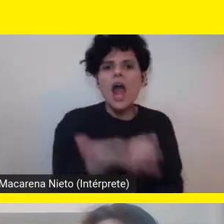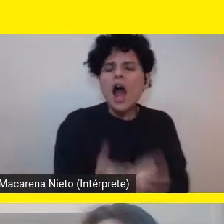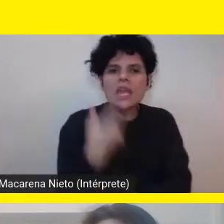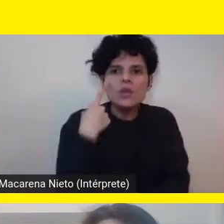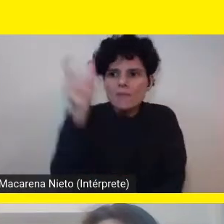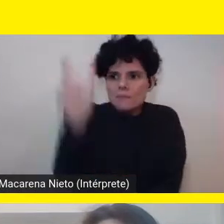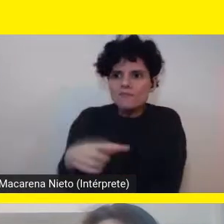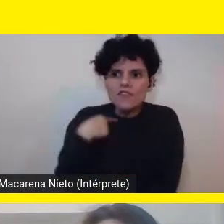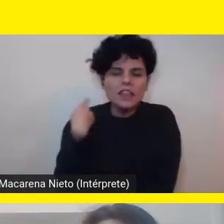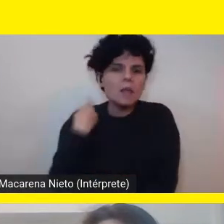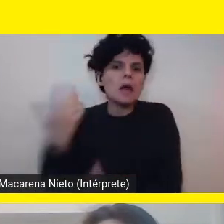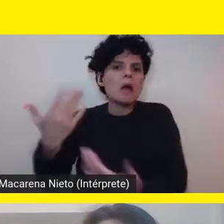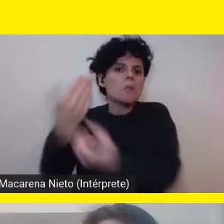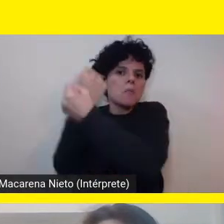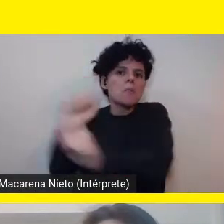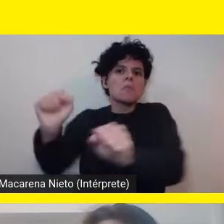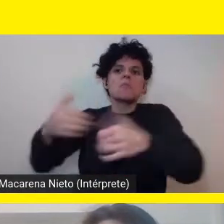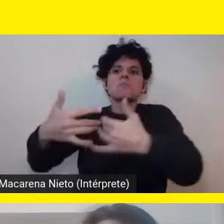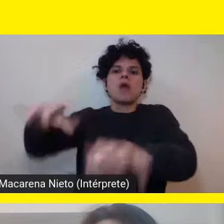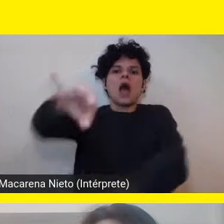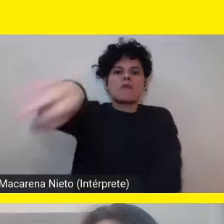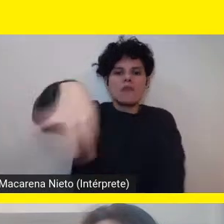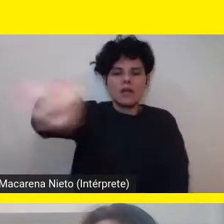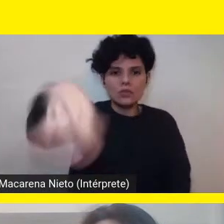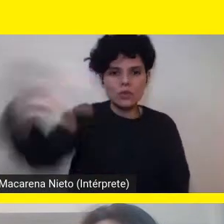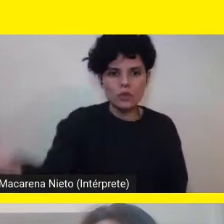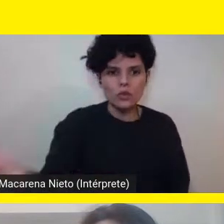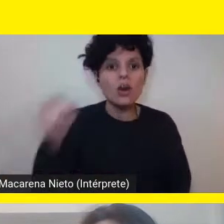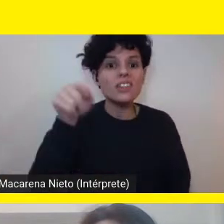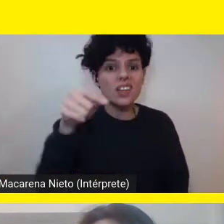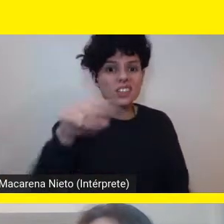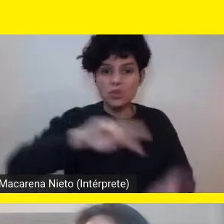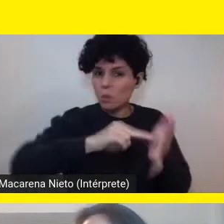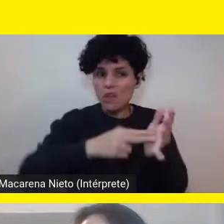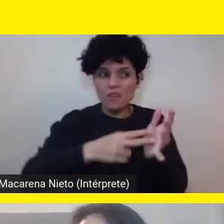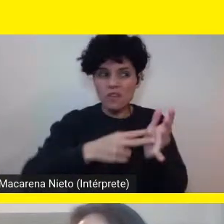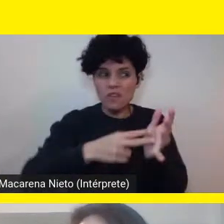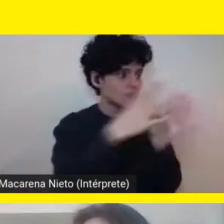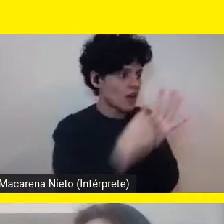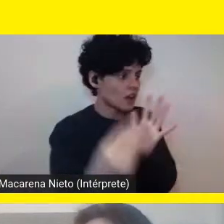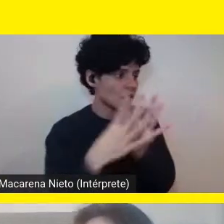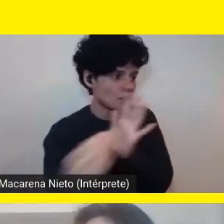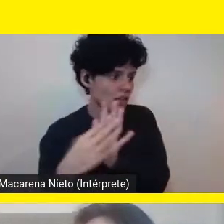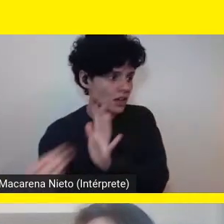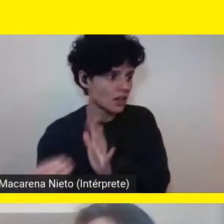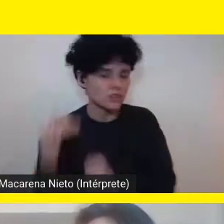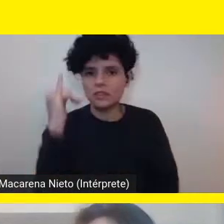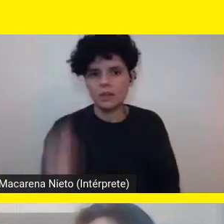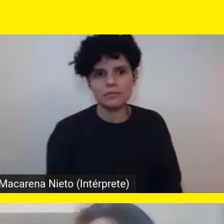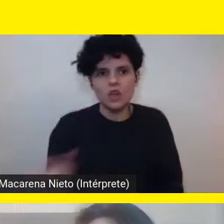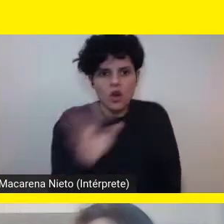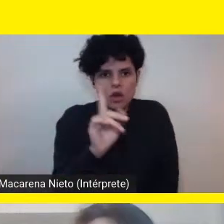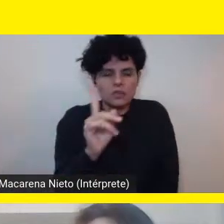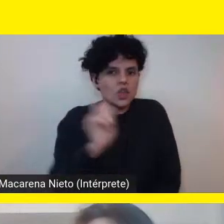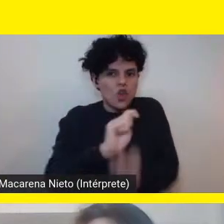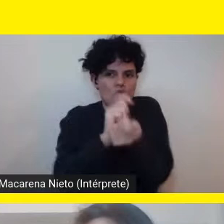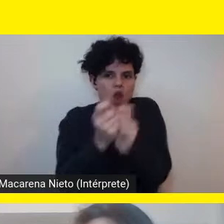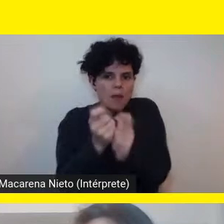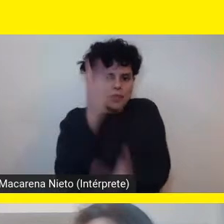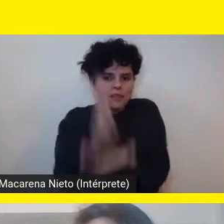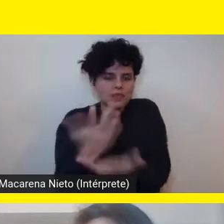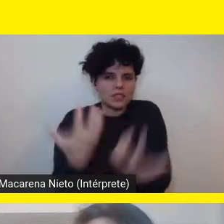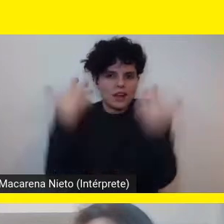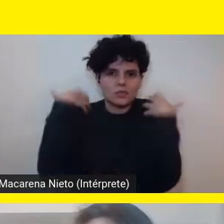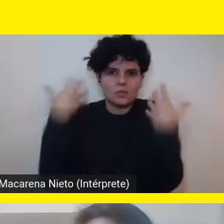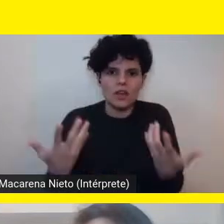víctima y es un problema estructural que se va a replicar, que se va a ir replicando si esto no cambia. Por eso es muy